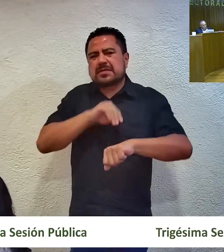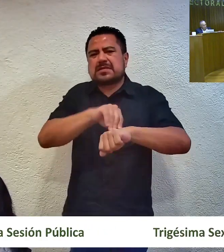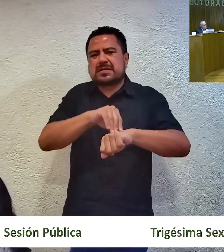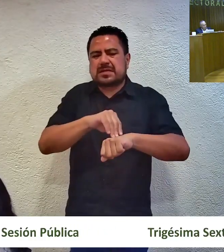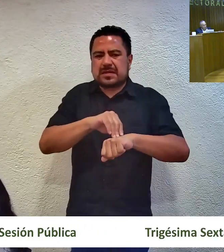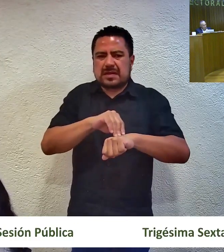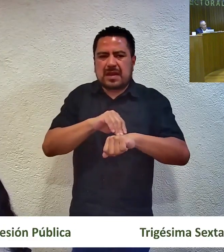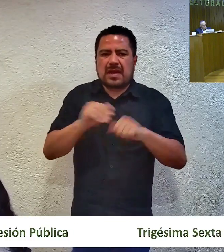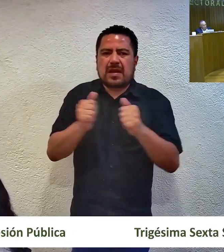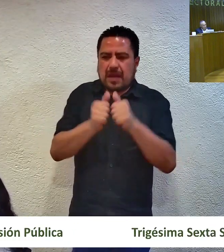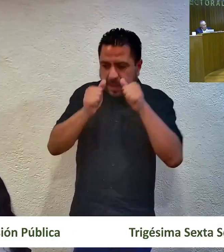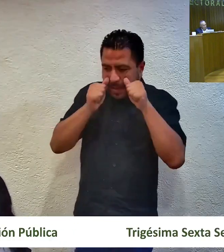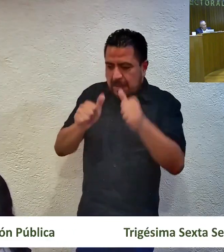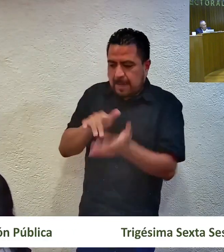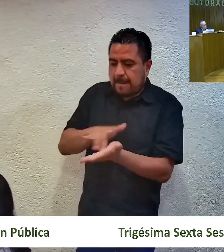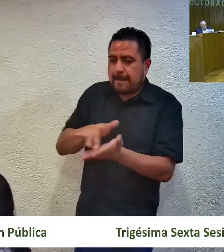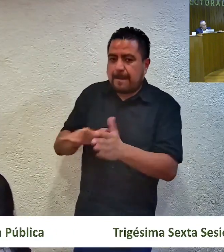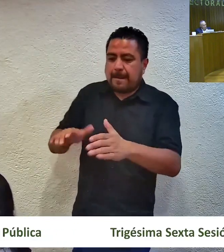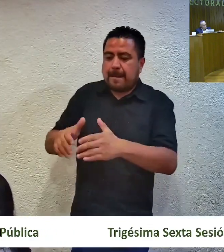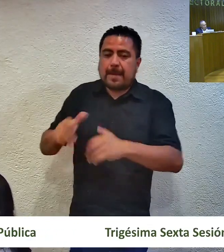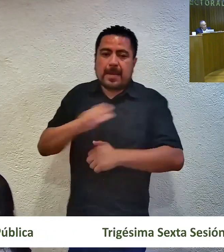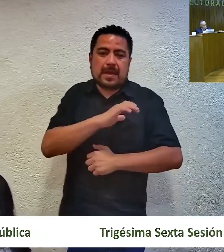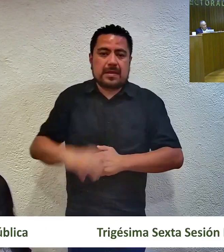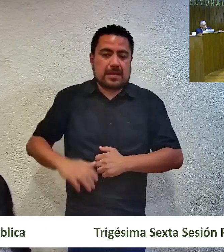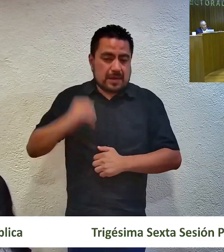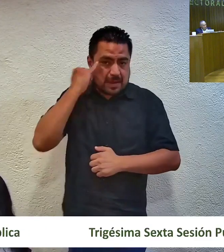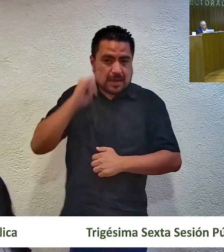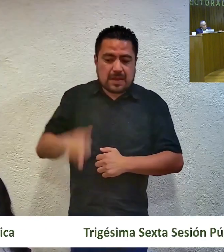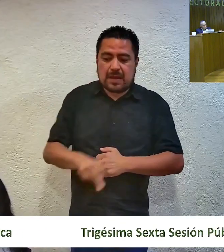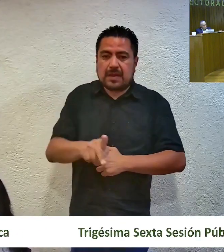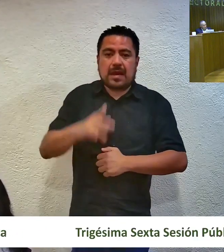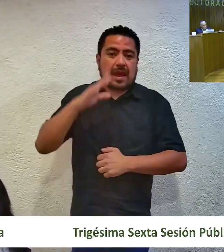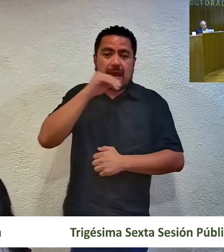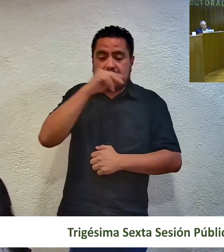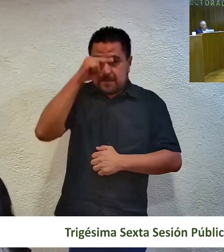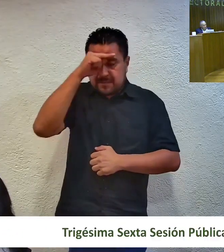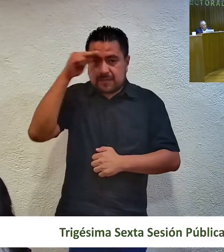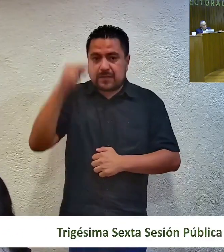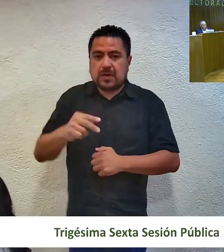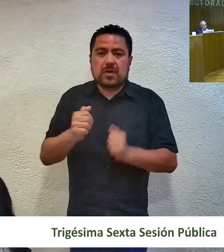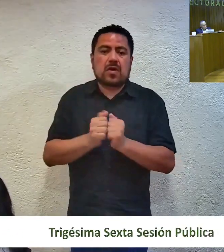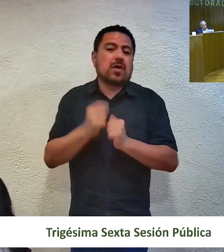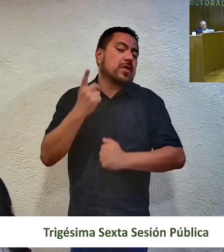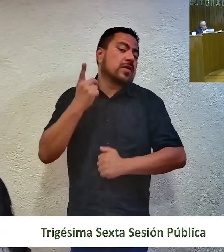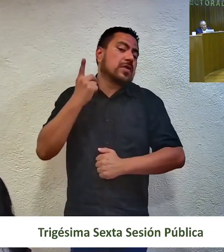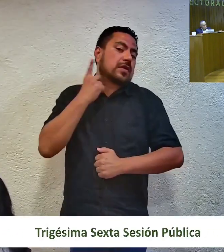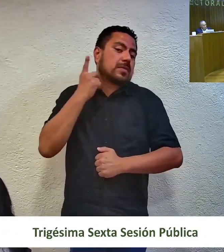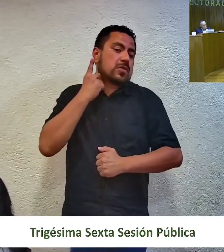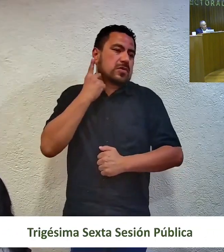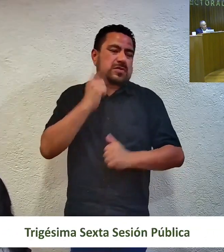de las acciones afirmativas para las candidaturas indígenas y afromexicanas en las diputaciones por ambos